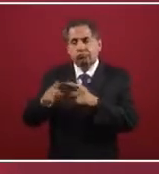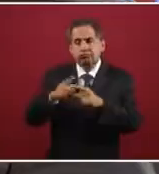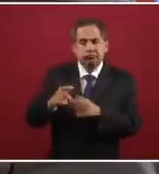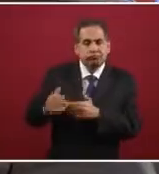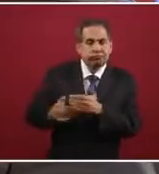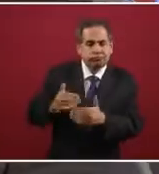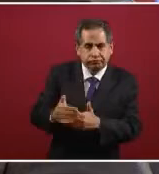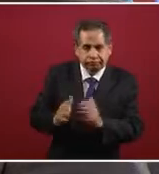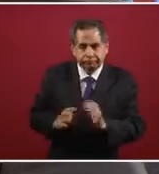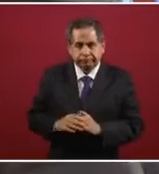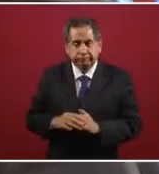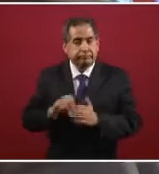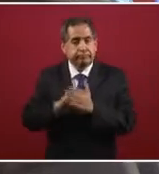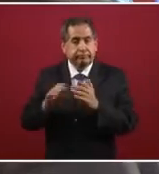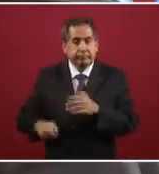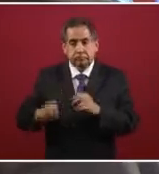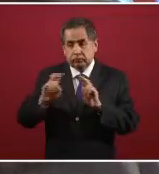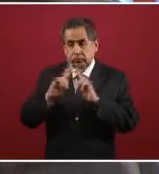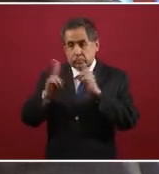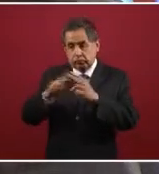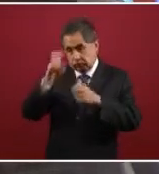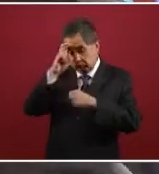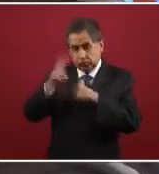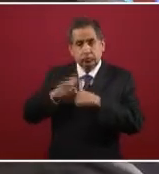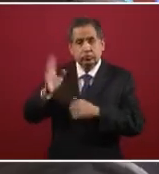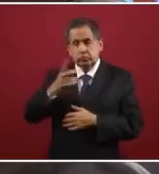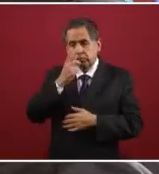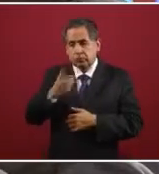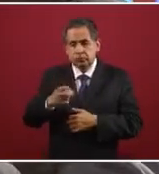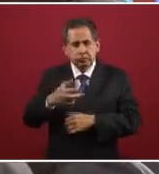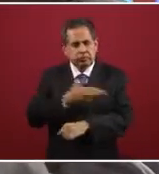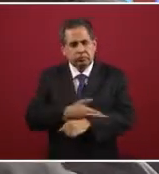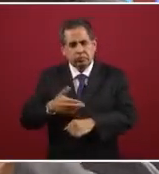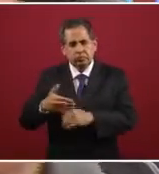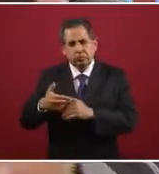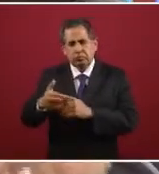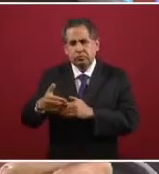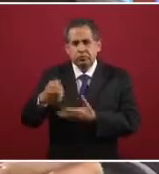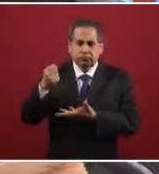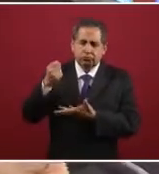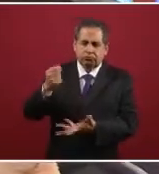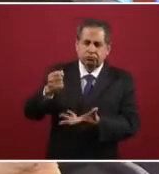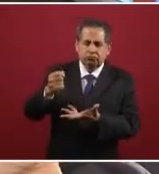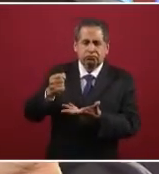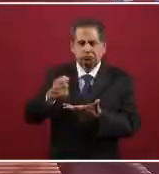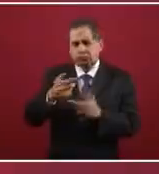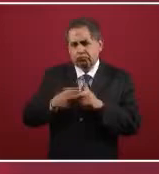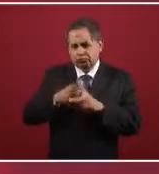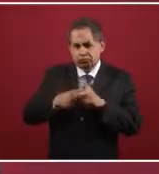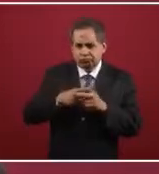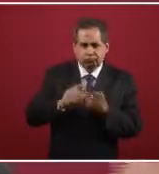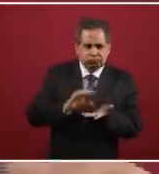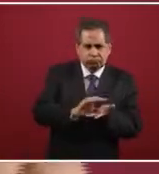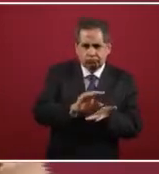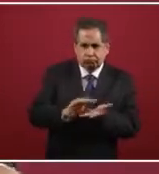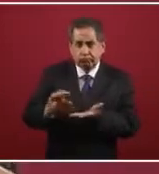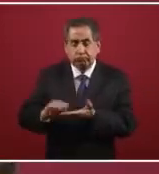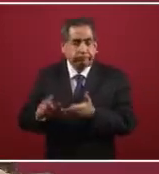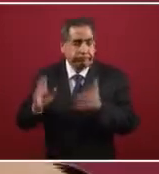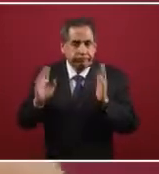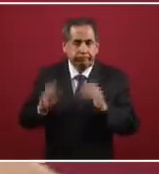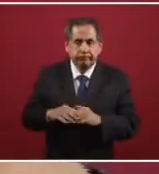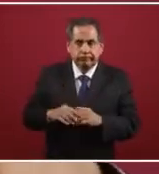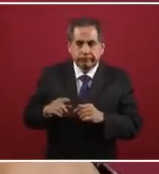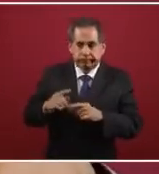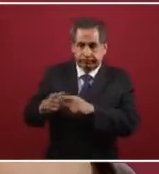avance. Por ejemplo, la Unión Europea ya nos dijo, tienen un proceso de presupuestación, desde luego que depende de